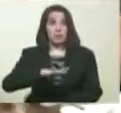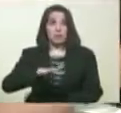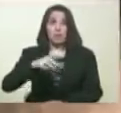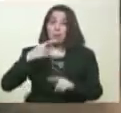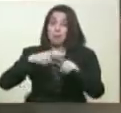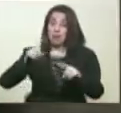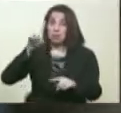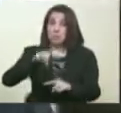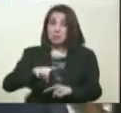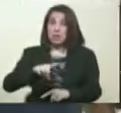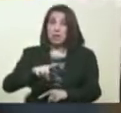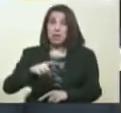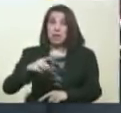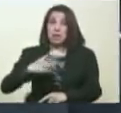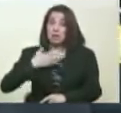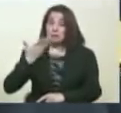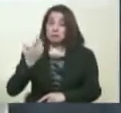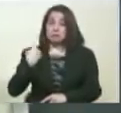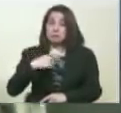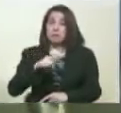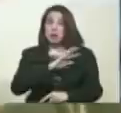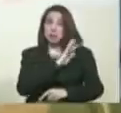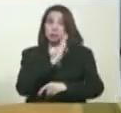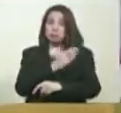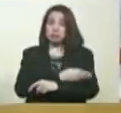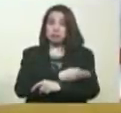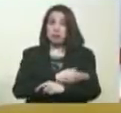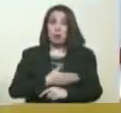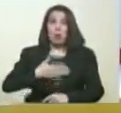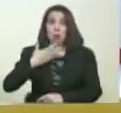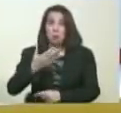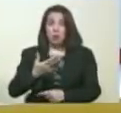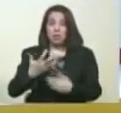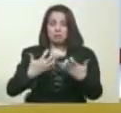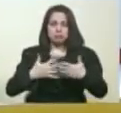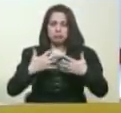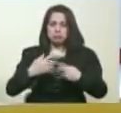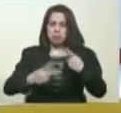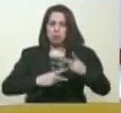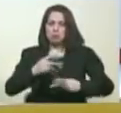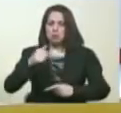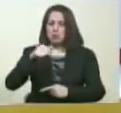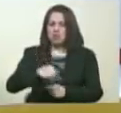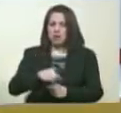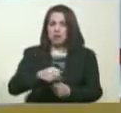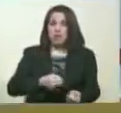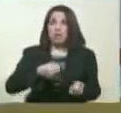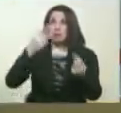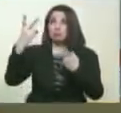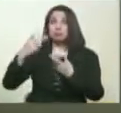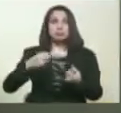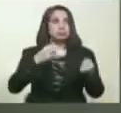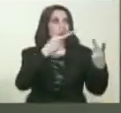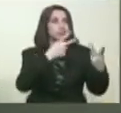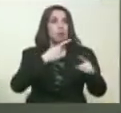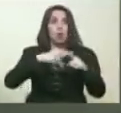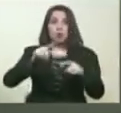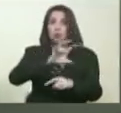para la exportación. Uno de los temas que vamos a hacer hincapié en esta Expo Venezuela Potencia es la exportación.